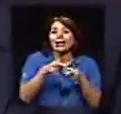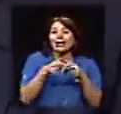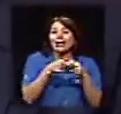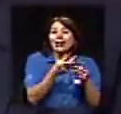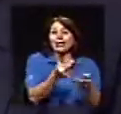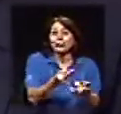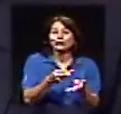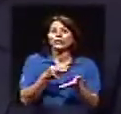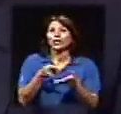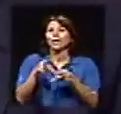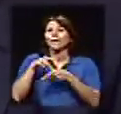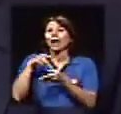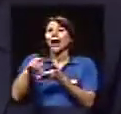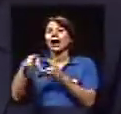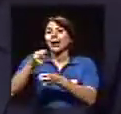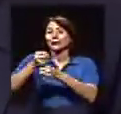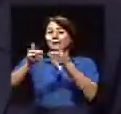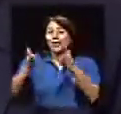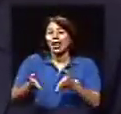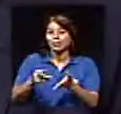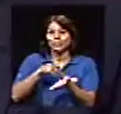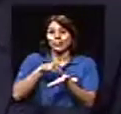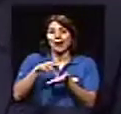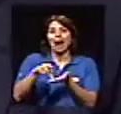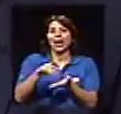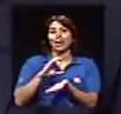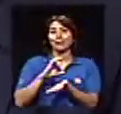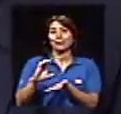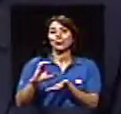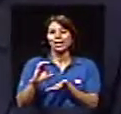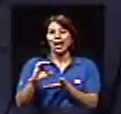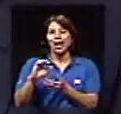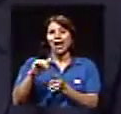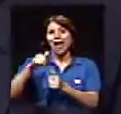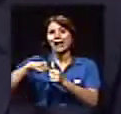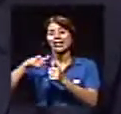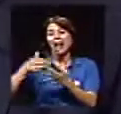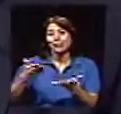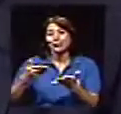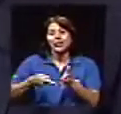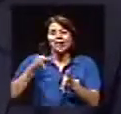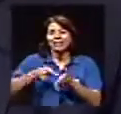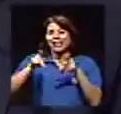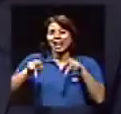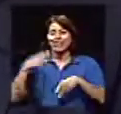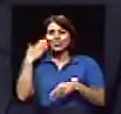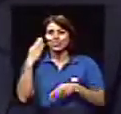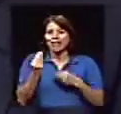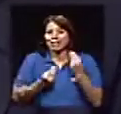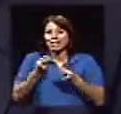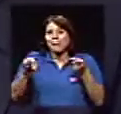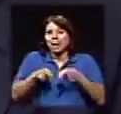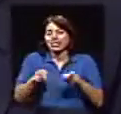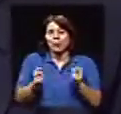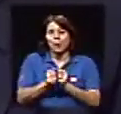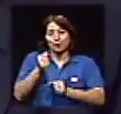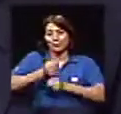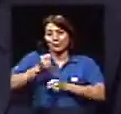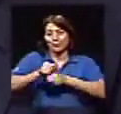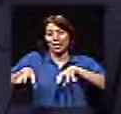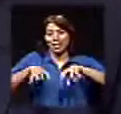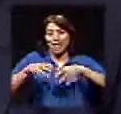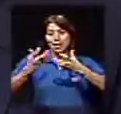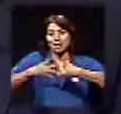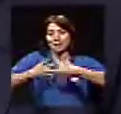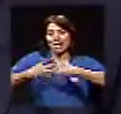correr a pagar los aguinaldos, que son cosas que a veces la gente no conoce de lo que es el día a día de la actividad empresarial, ¿verdad?